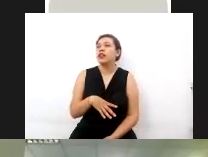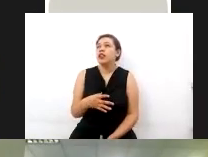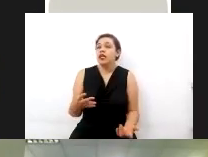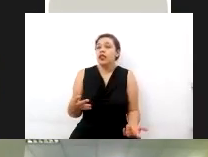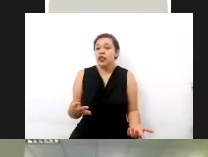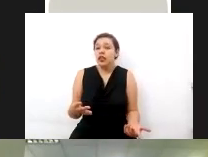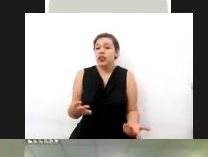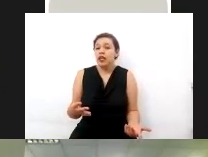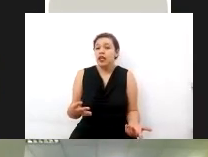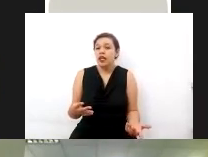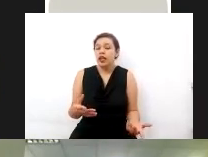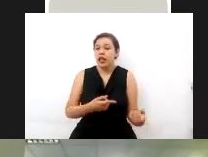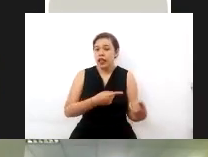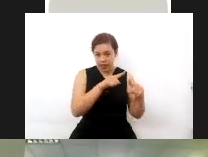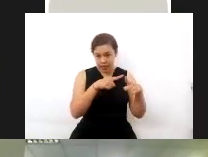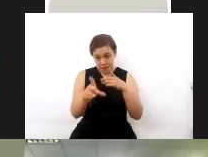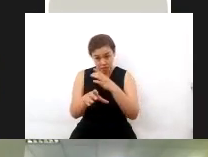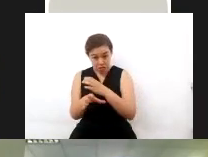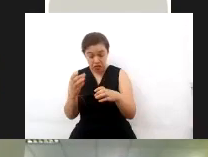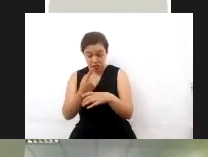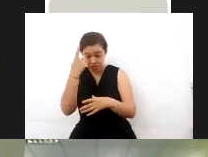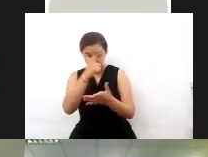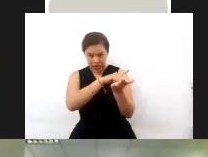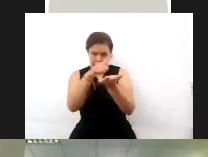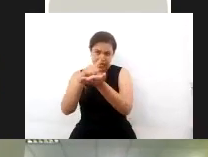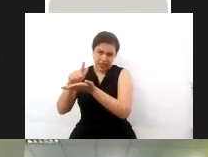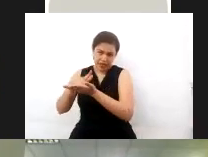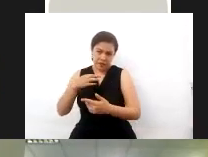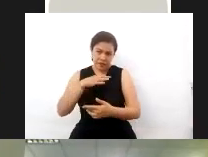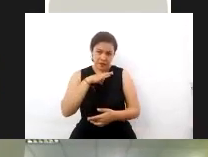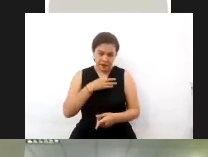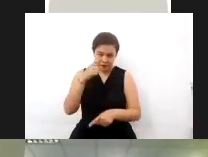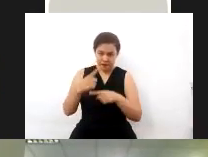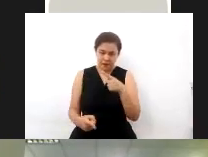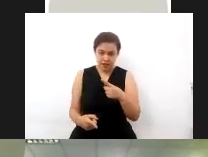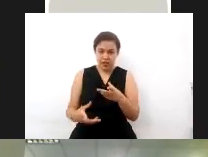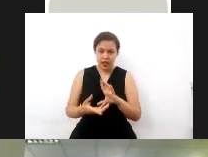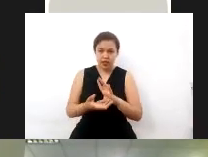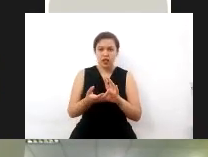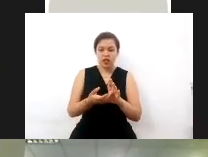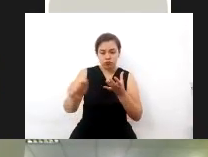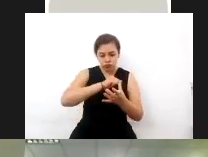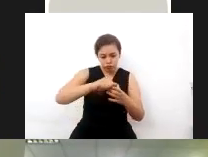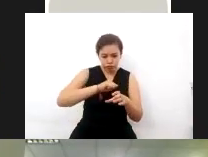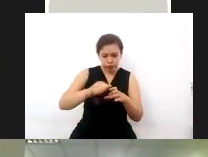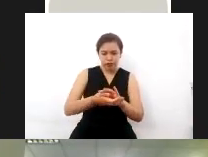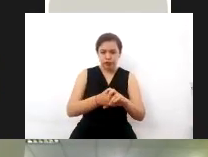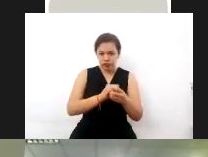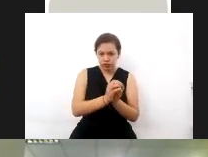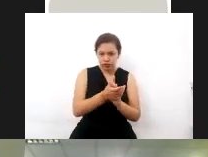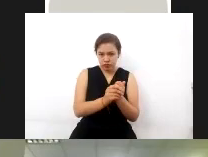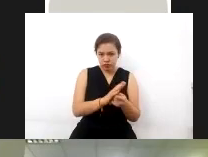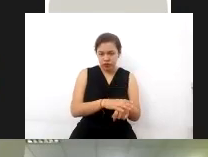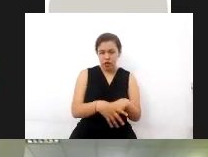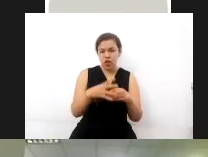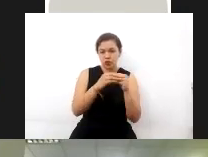la variedad de productos para desinfección. Se tiene que hacer un lavado o un cepillado según sea el caso de las frutas, verduras